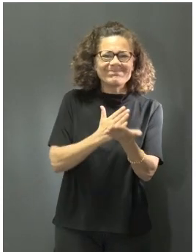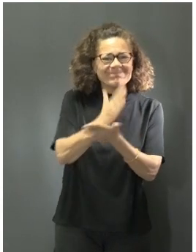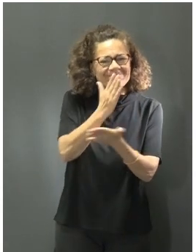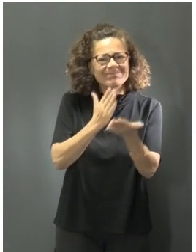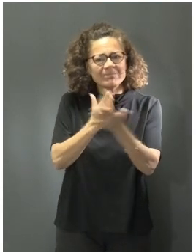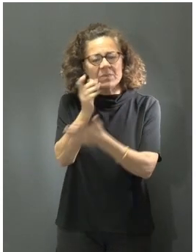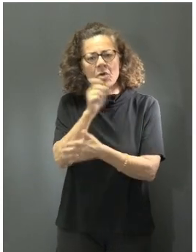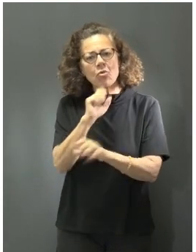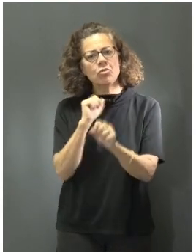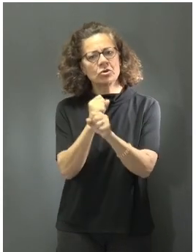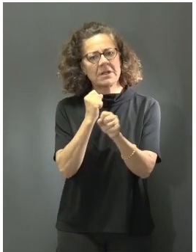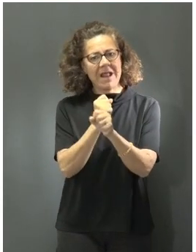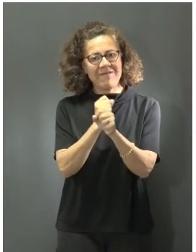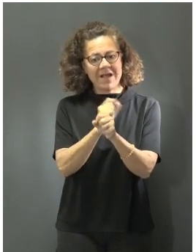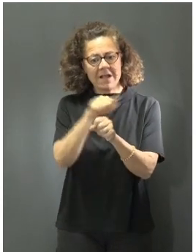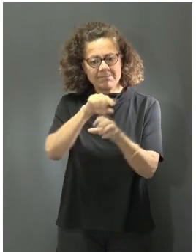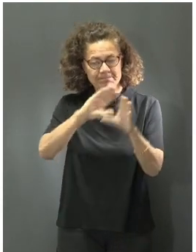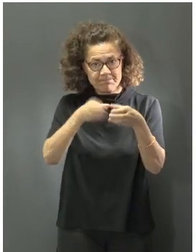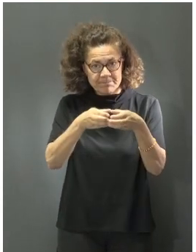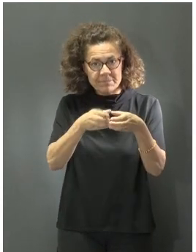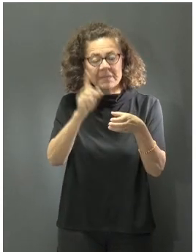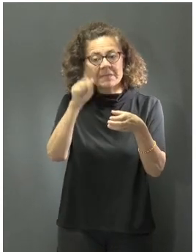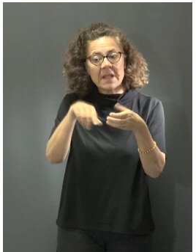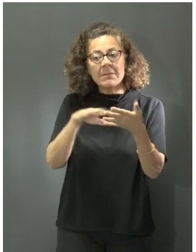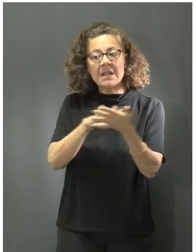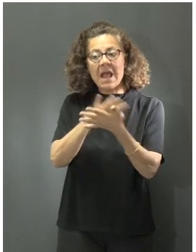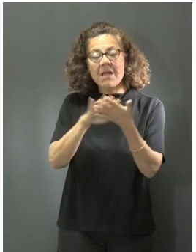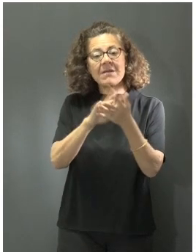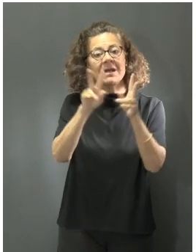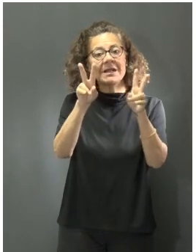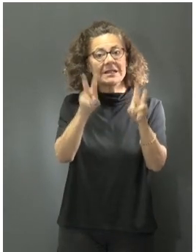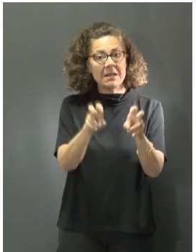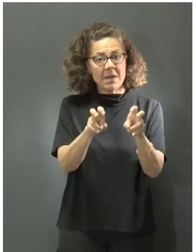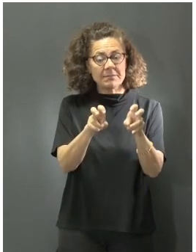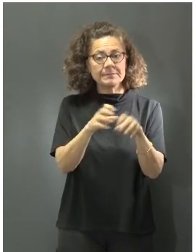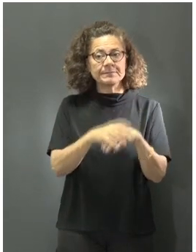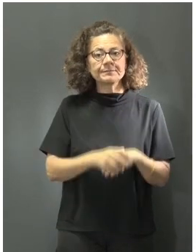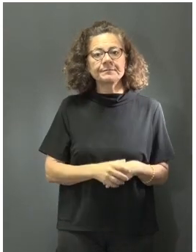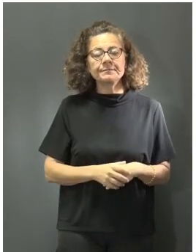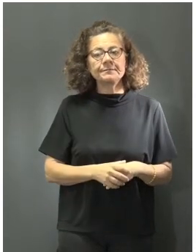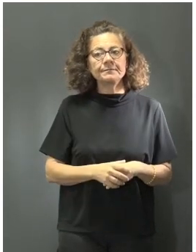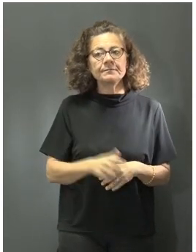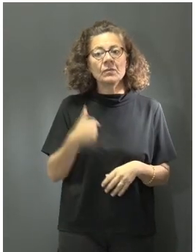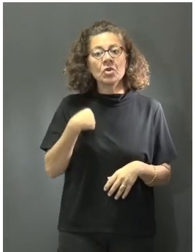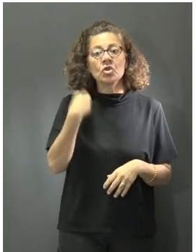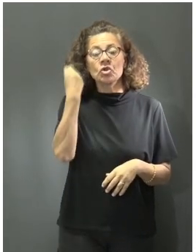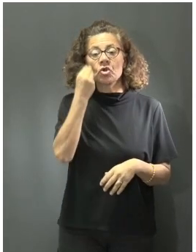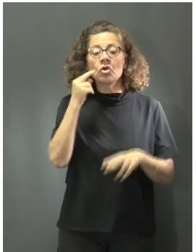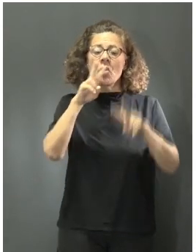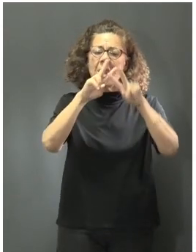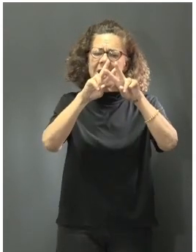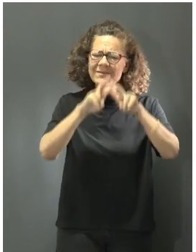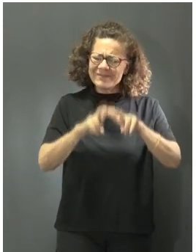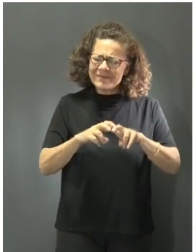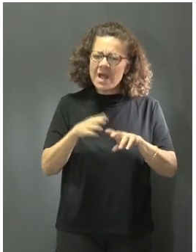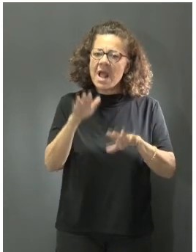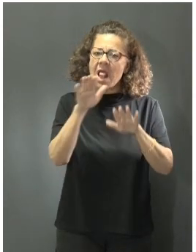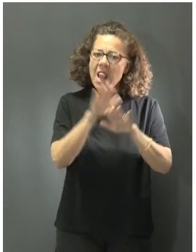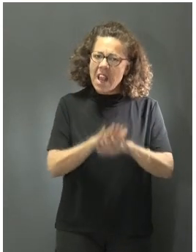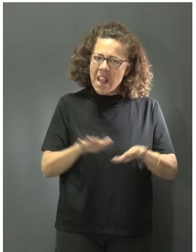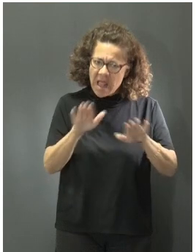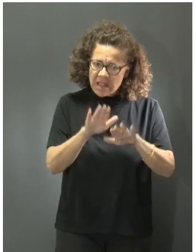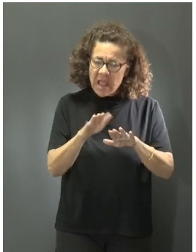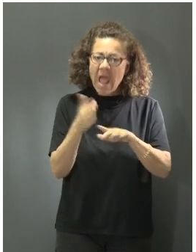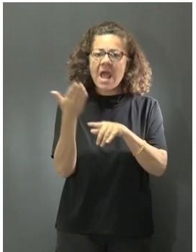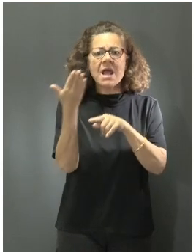en los trabajos, ¿no? También se comentaba el tema de que, o sea, creo que la investigación es lenta, además tiene que ser